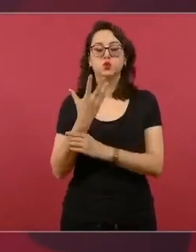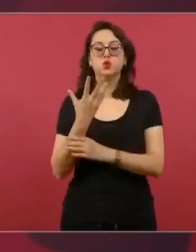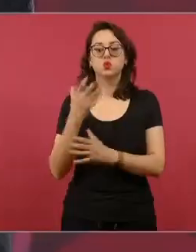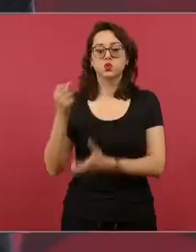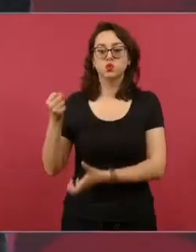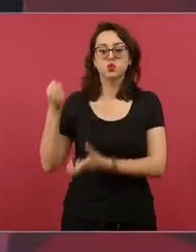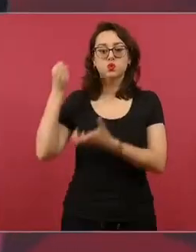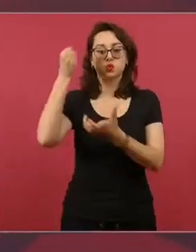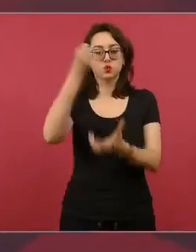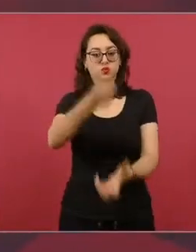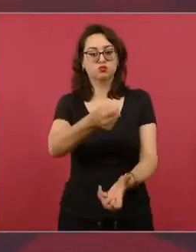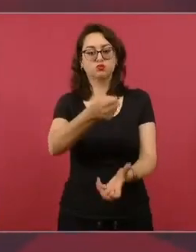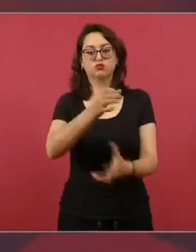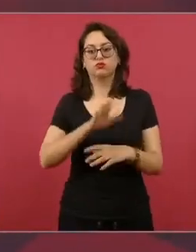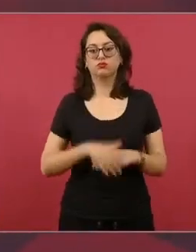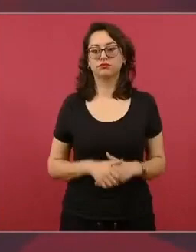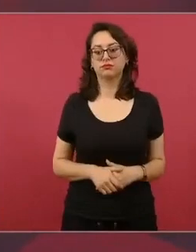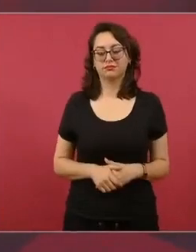invertir,